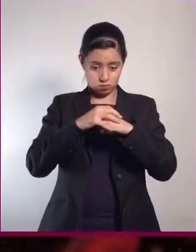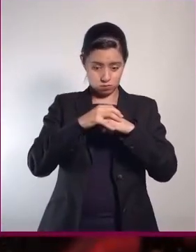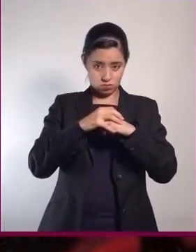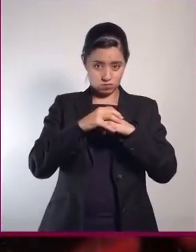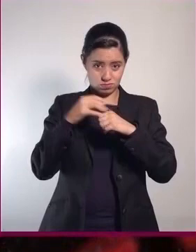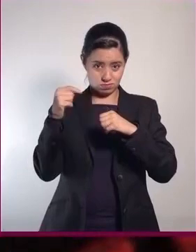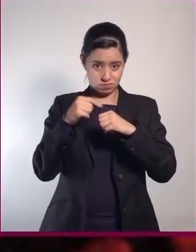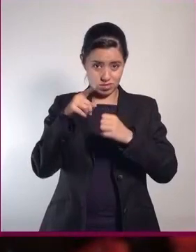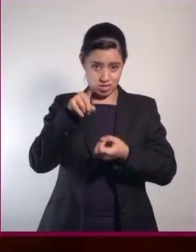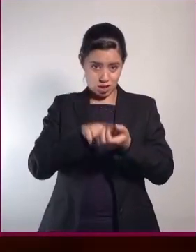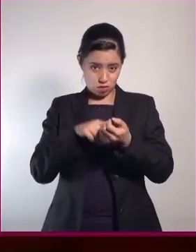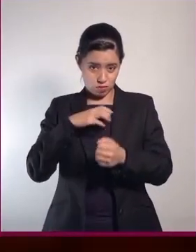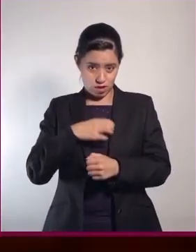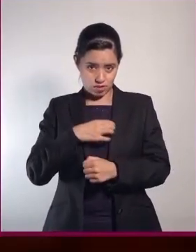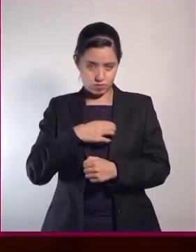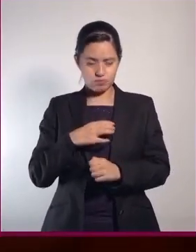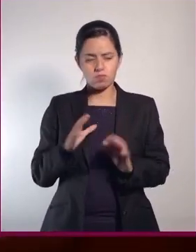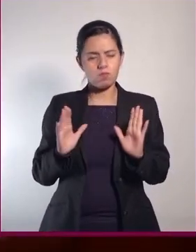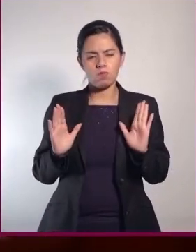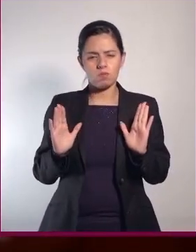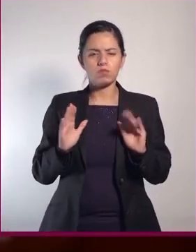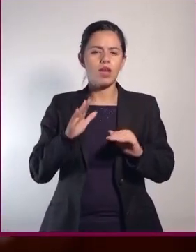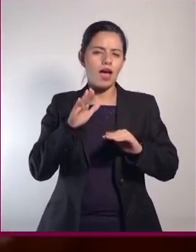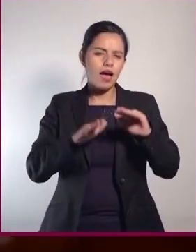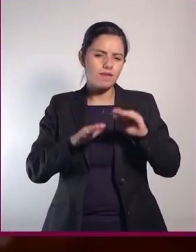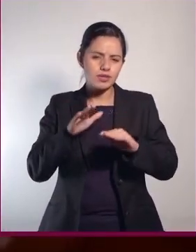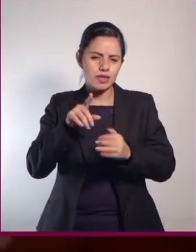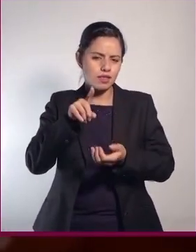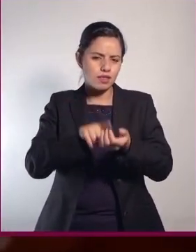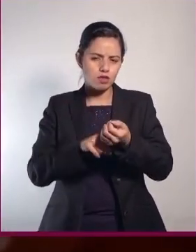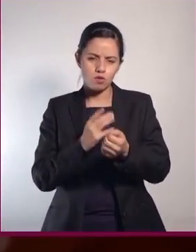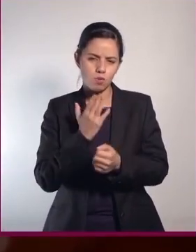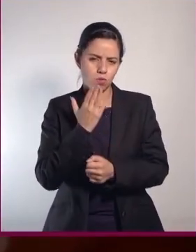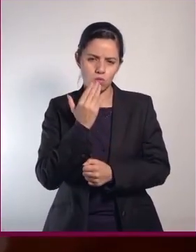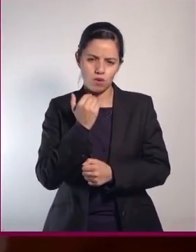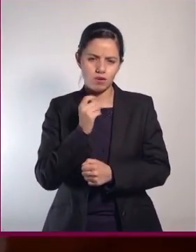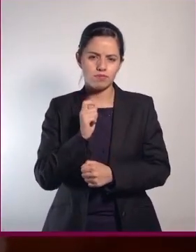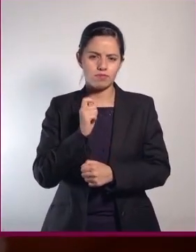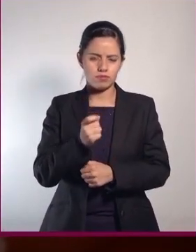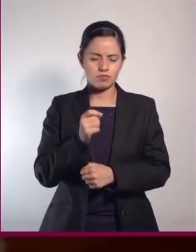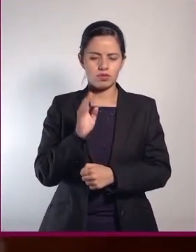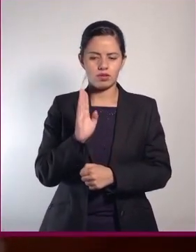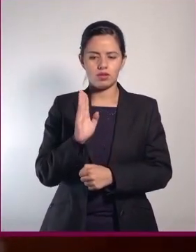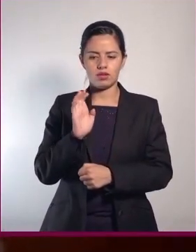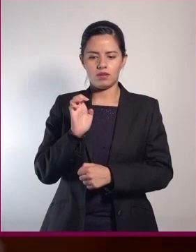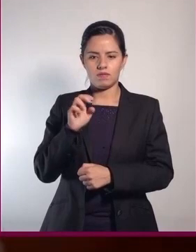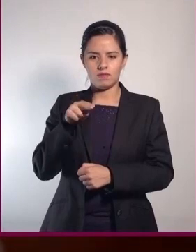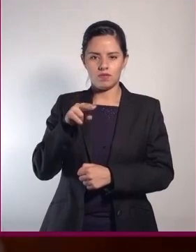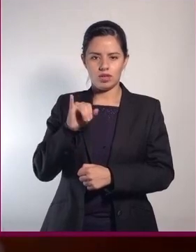son cancerosos. Los tumores de células no cancerosas se conocen como benignos